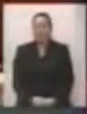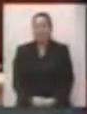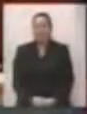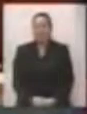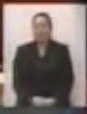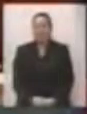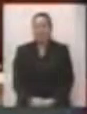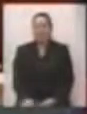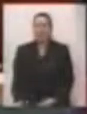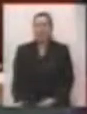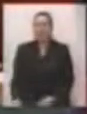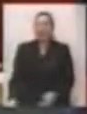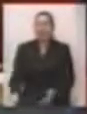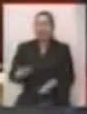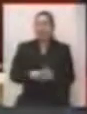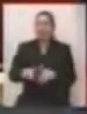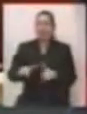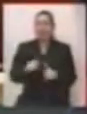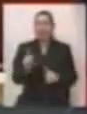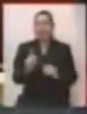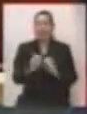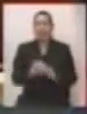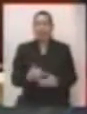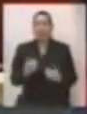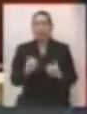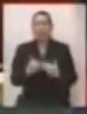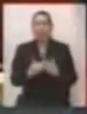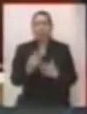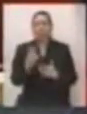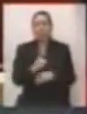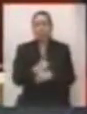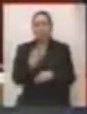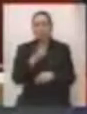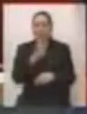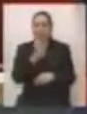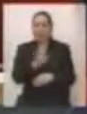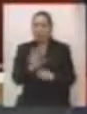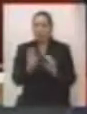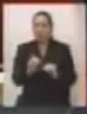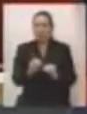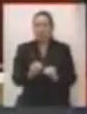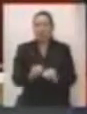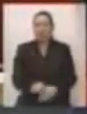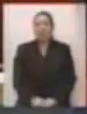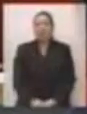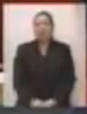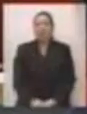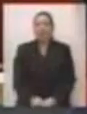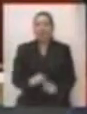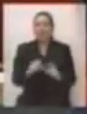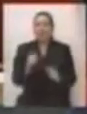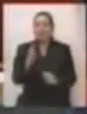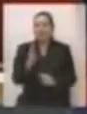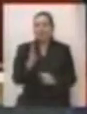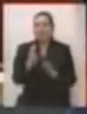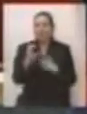Y como el presente dictamen ha sido aprobado por unanimidad, cada grupo parlamentario tendrá un máximo de 2 minutos para que exponga su posición en aplicación al tercer párrafo del